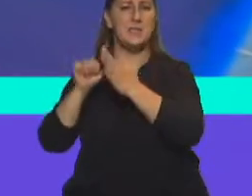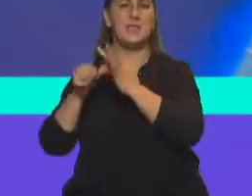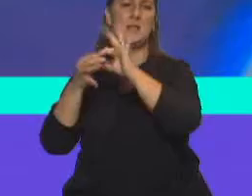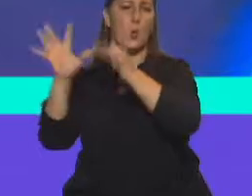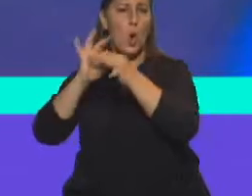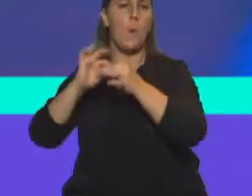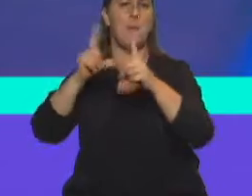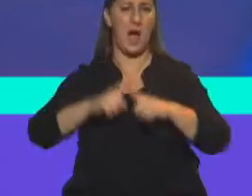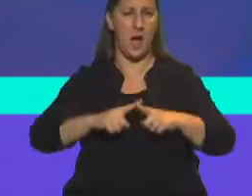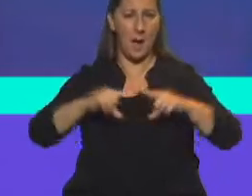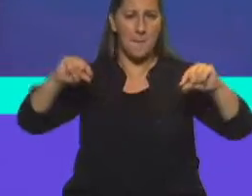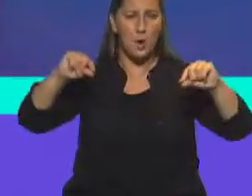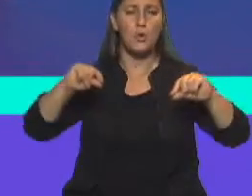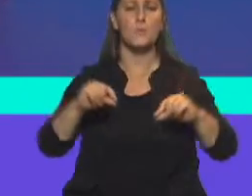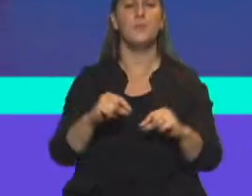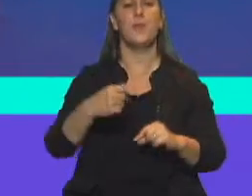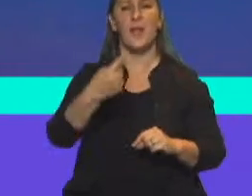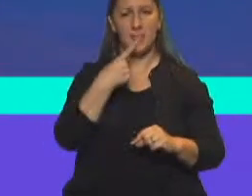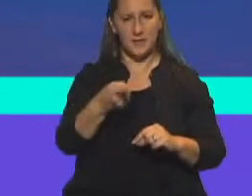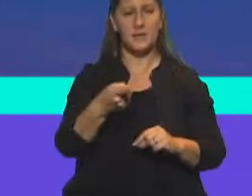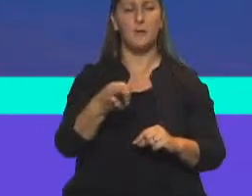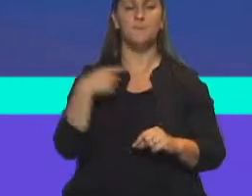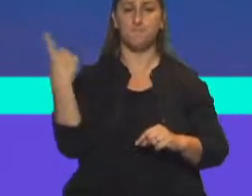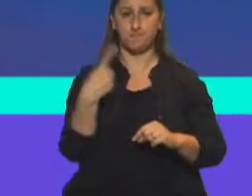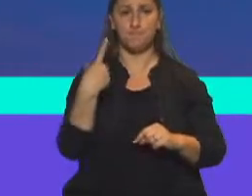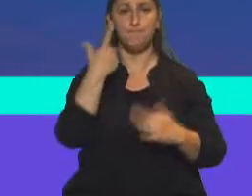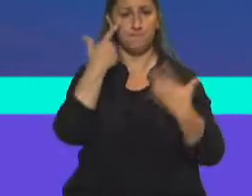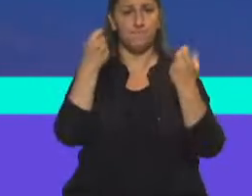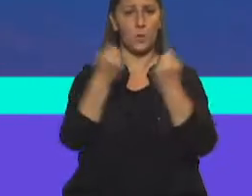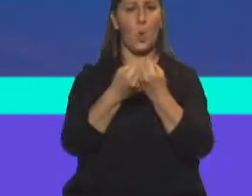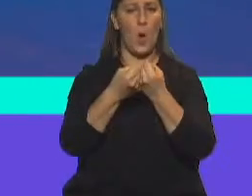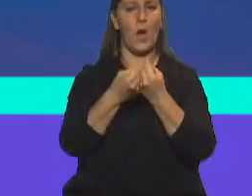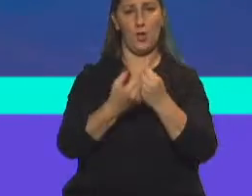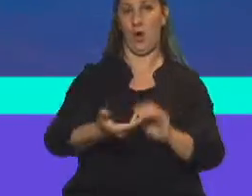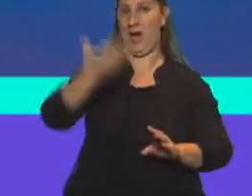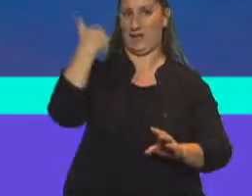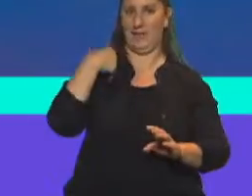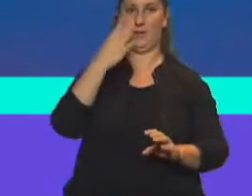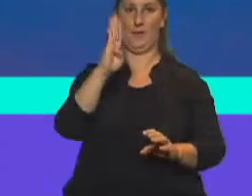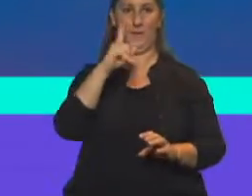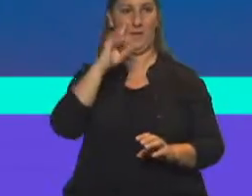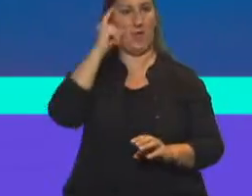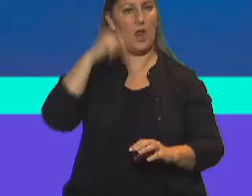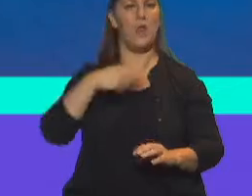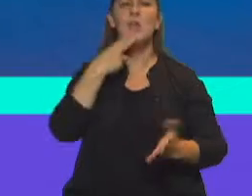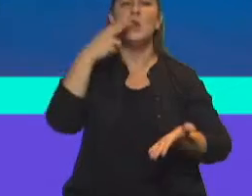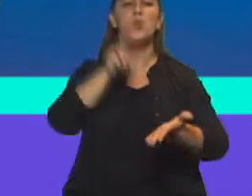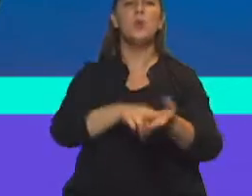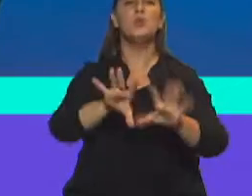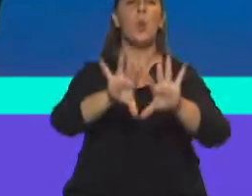Japón. Dice, sí, estamos de acuerdo con algo que había dicho en su momento Biden. Un impuesto